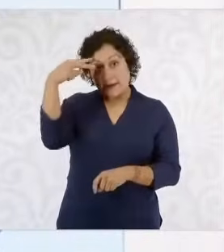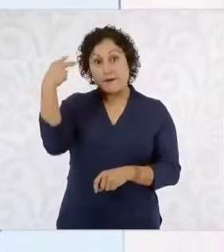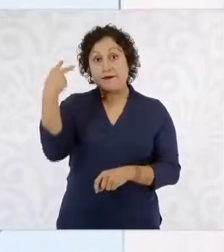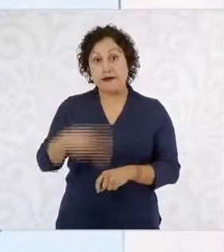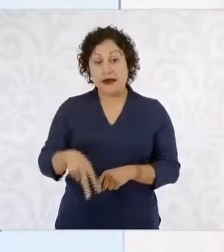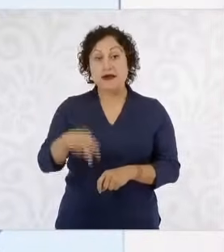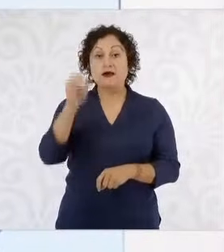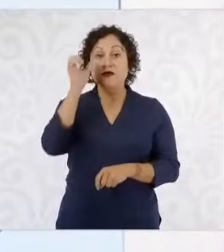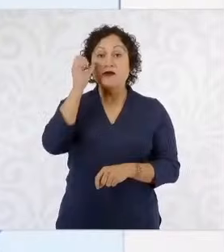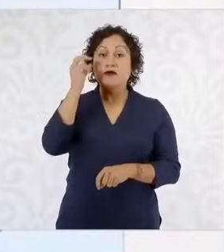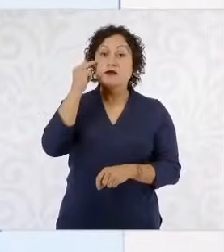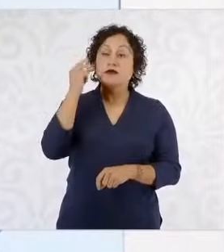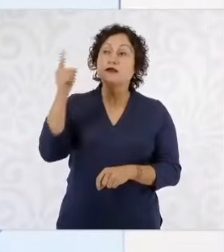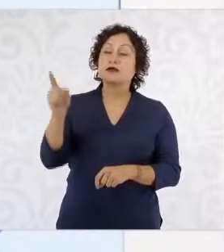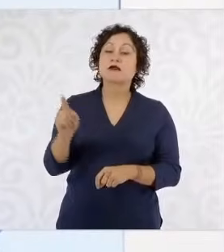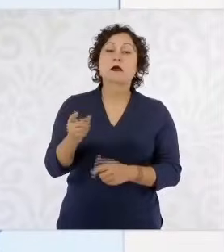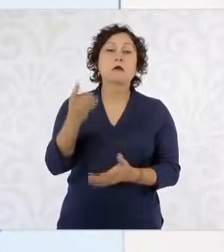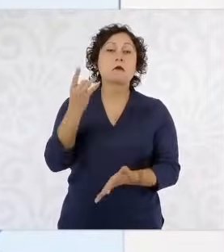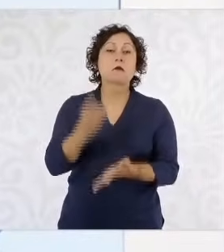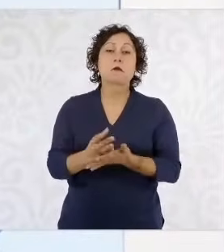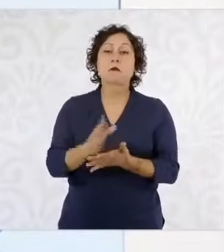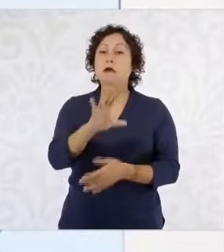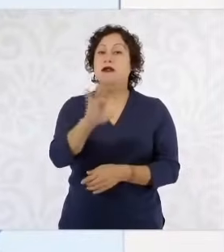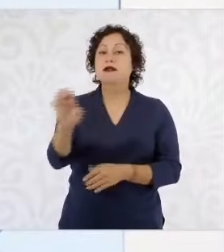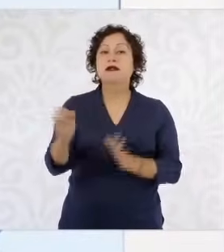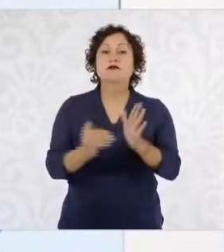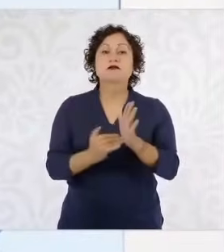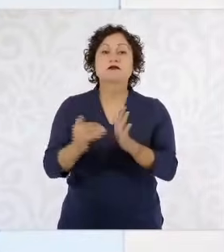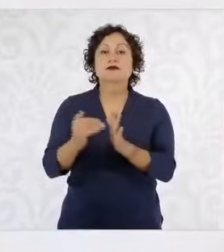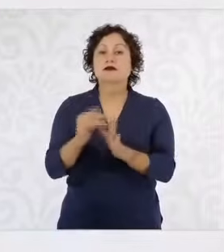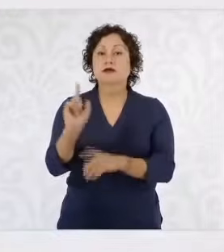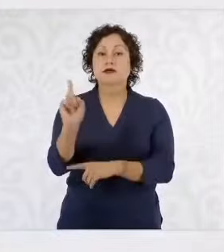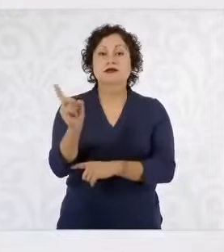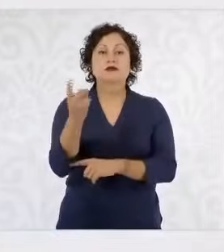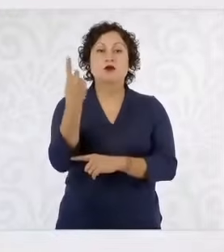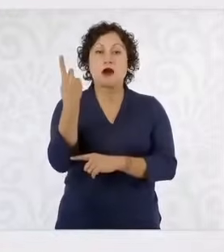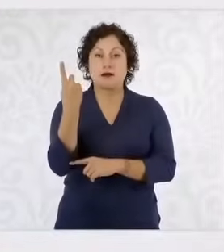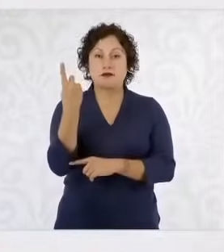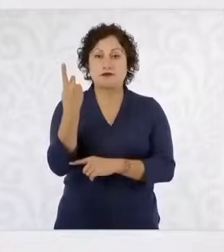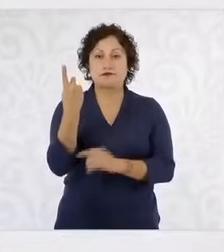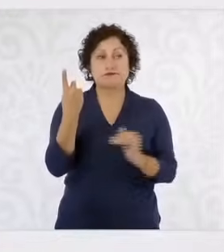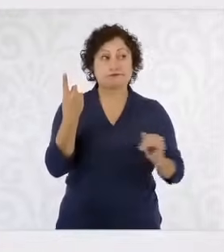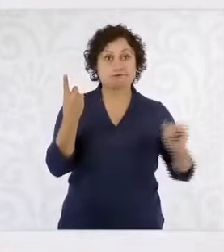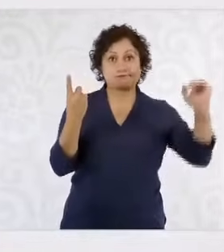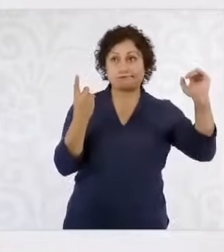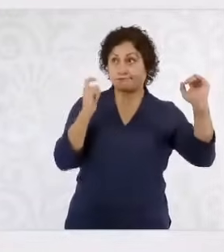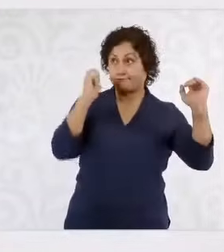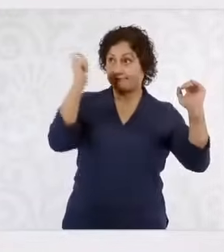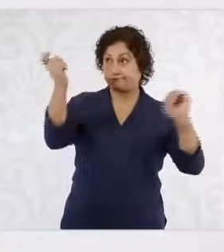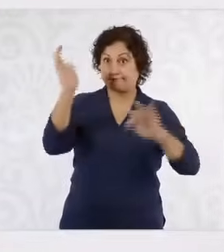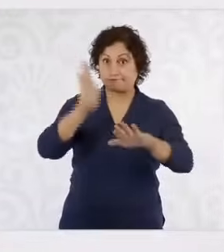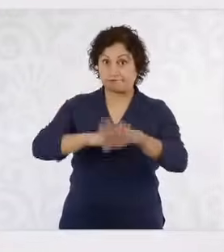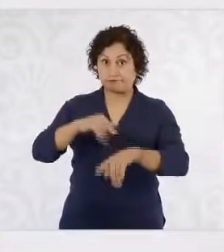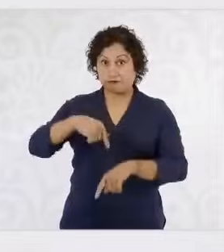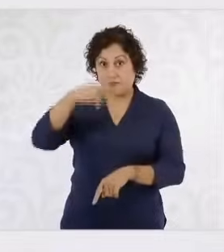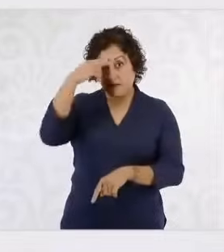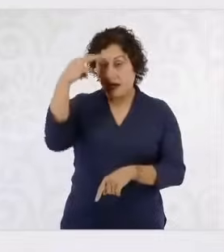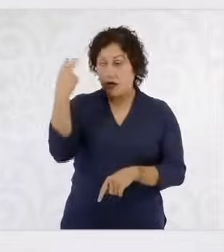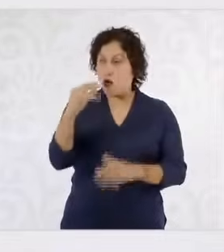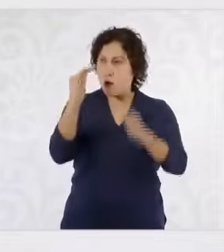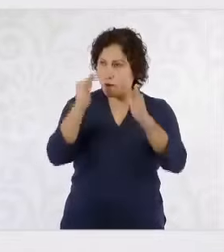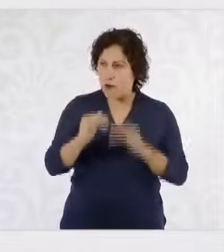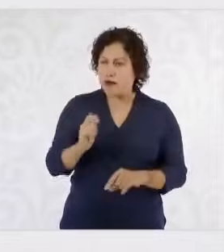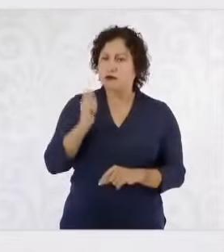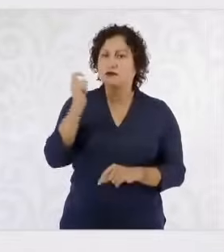China es solamente de 590 millones. O sea, temas que no se conocen y que por supuesto que tenemos relación con China,